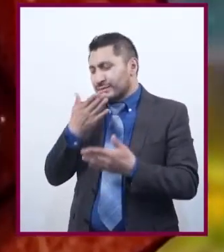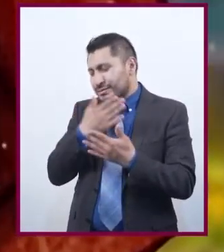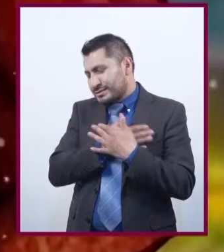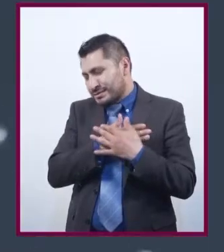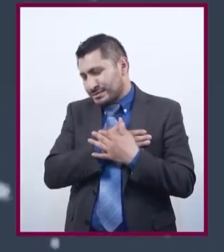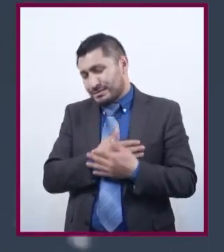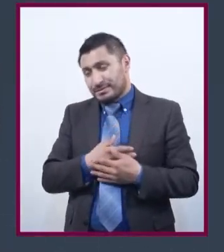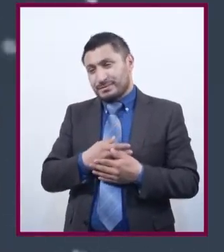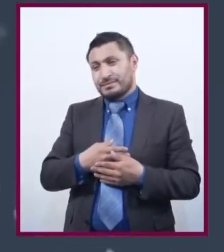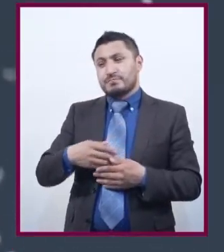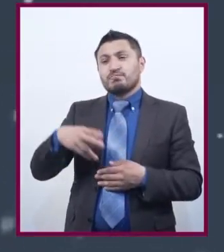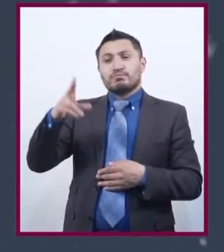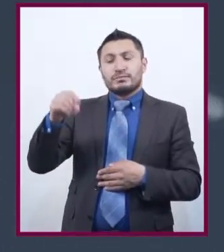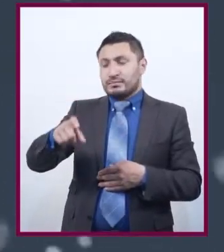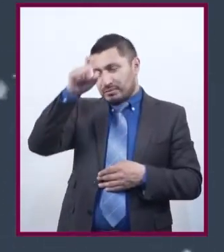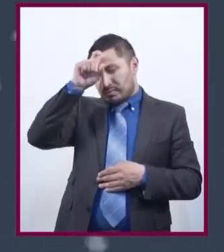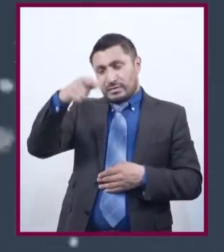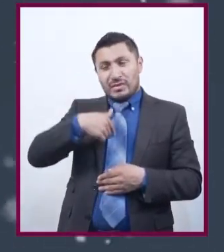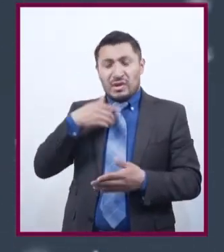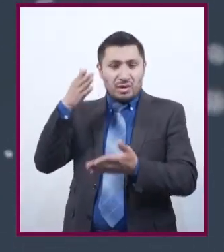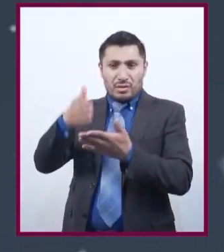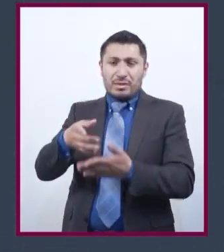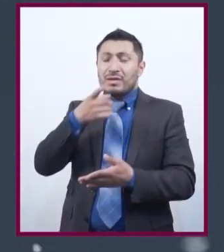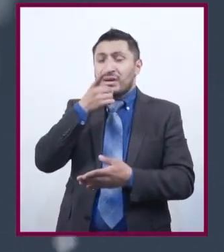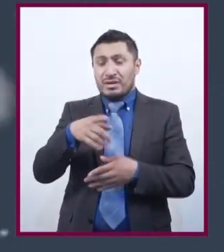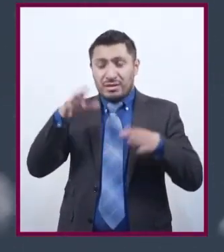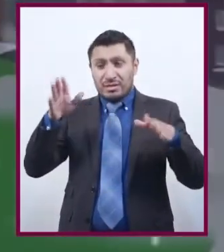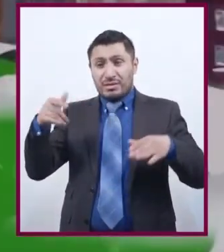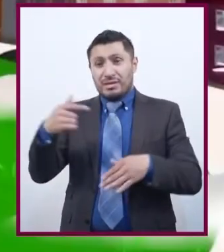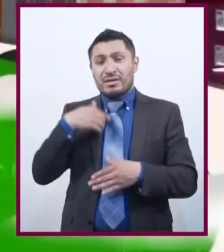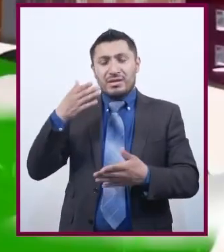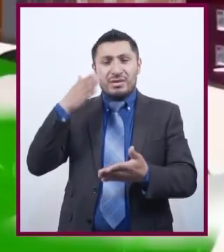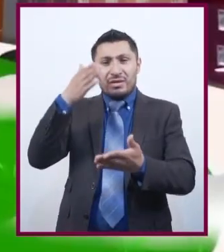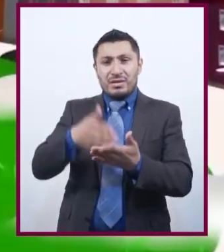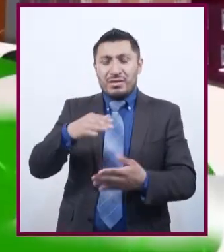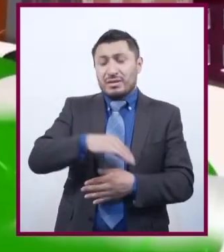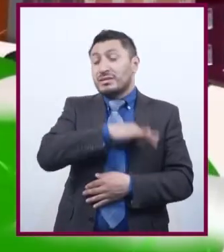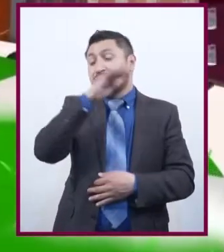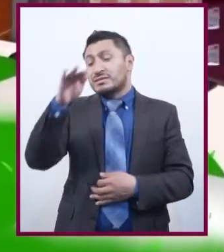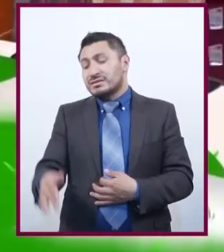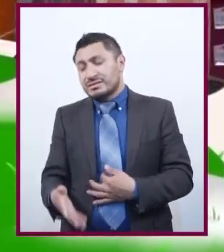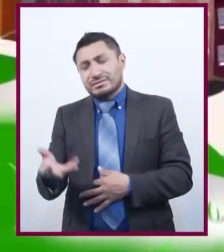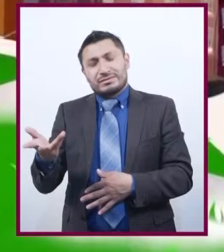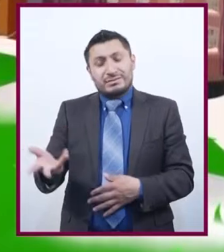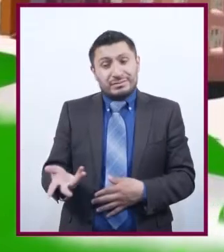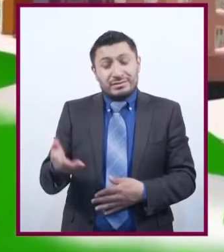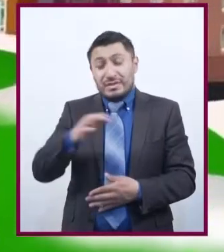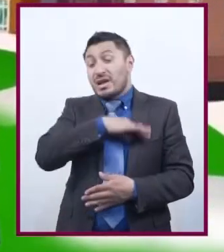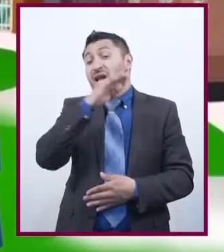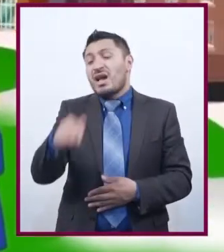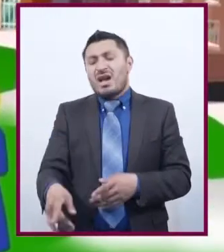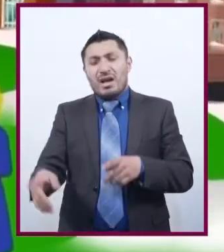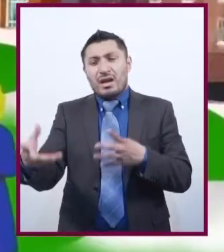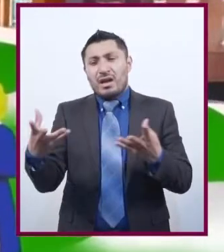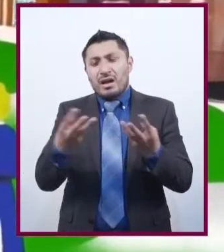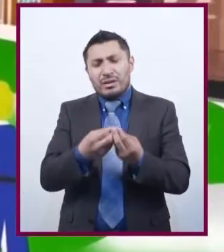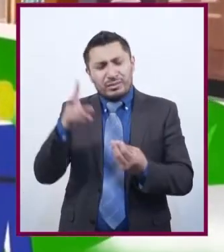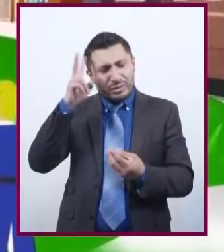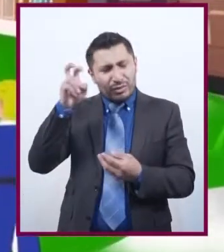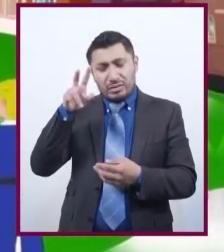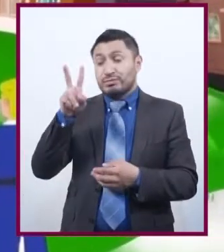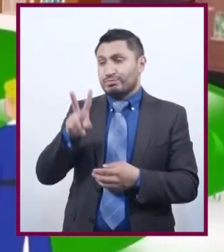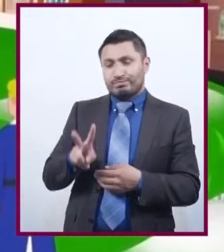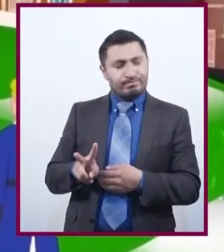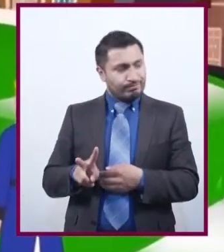besarme los labios porque te amo No es Egipto donde voy a ir dijo la golondrina voy a ir a la morada de la muerte la muerte